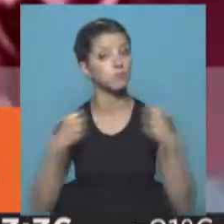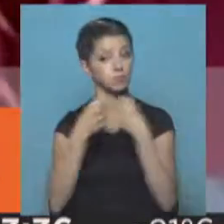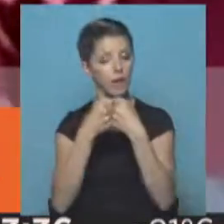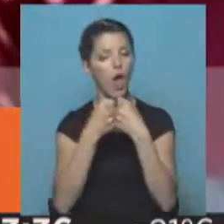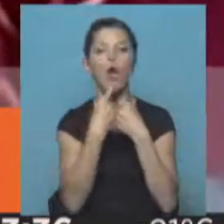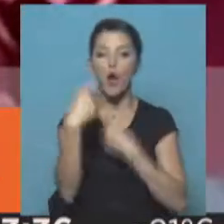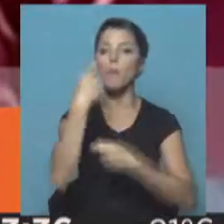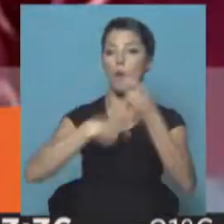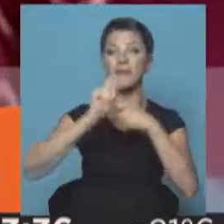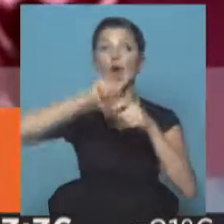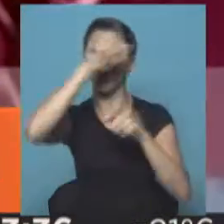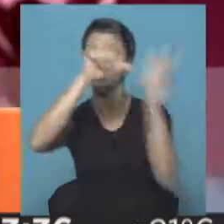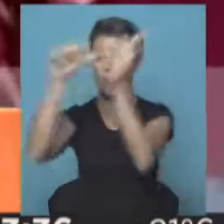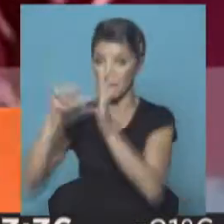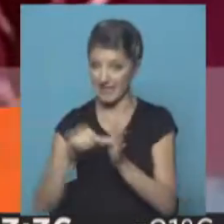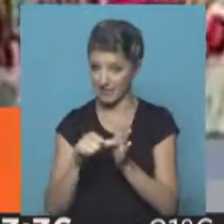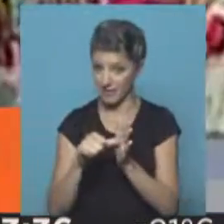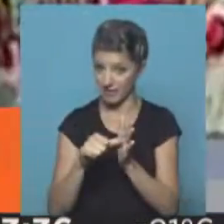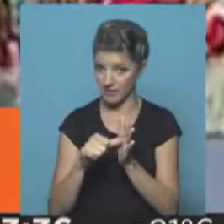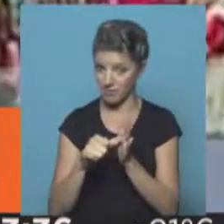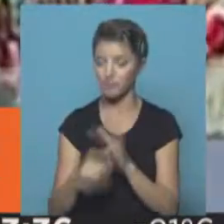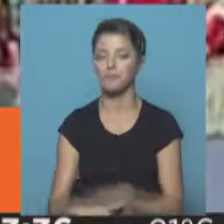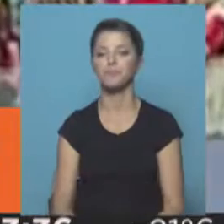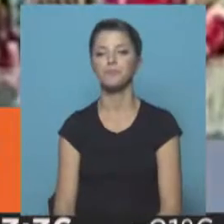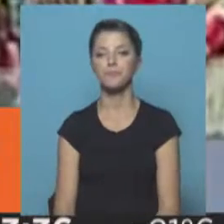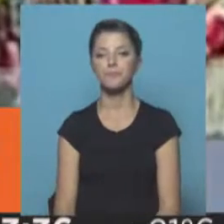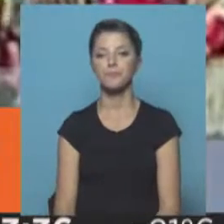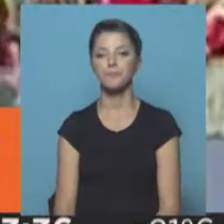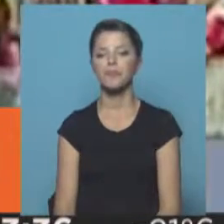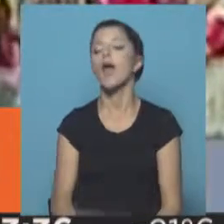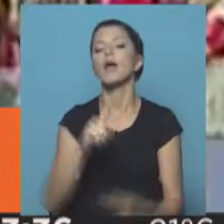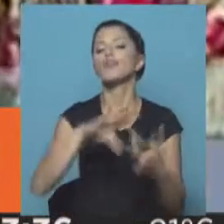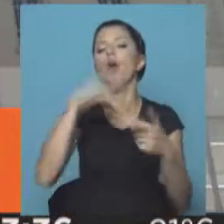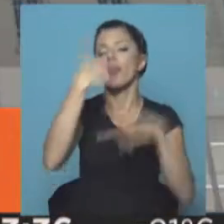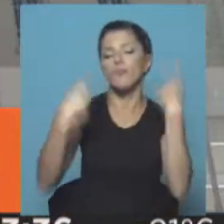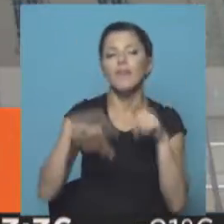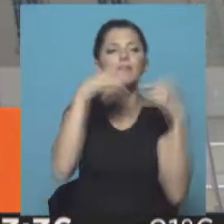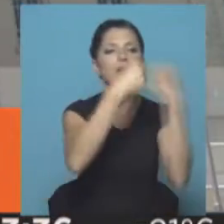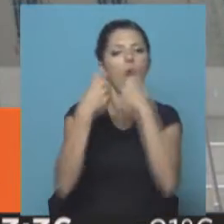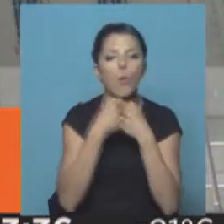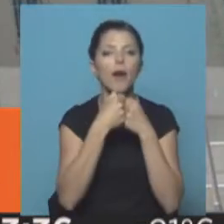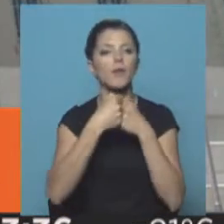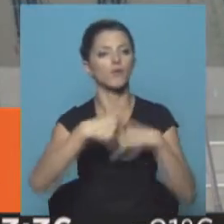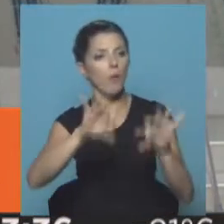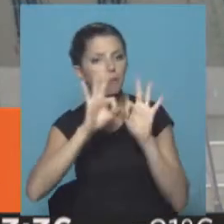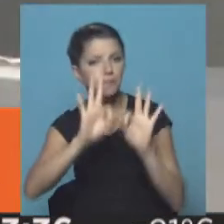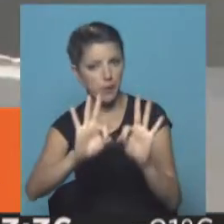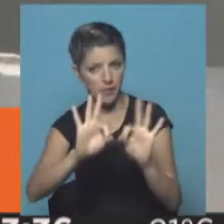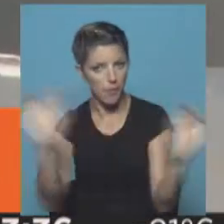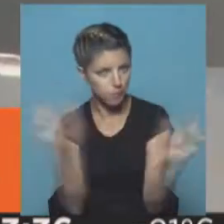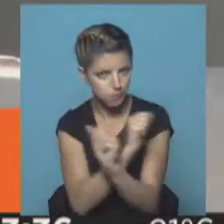las que comercian con terceros países, con el resto. Y estos se fueron volcando en diferentes protocolos y acuerdos normativos